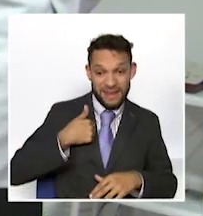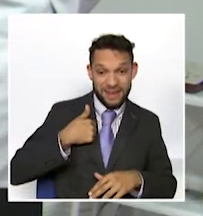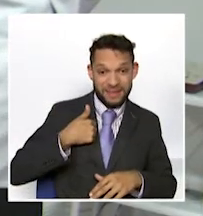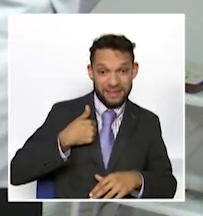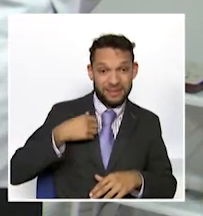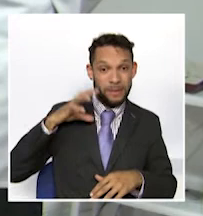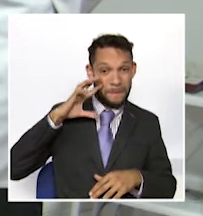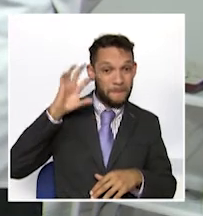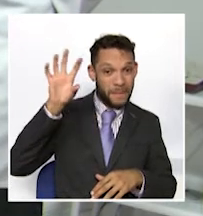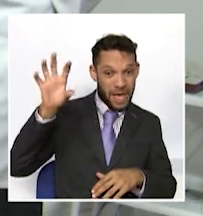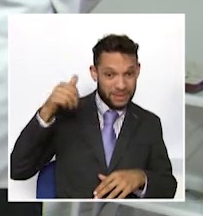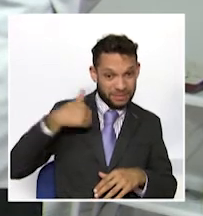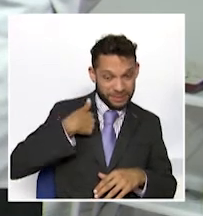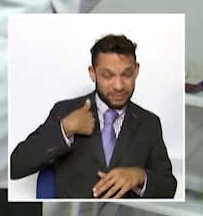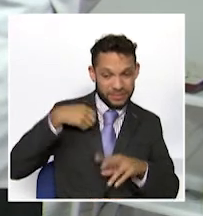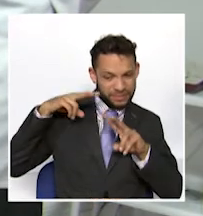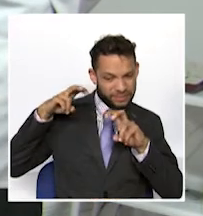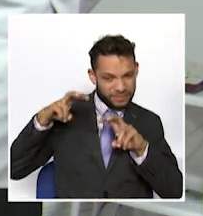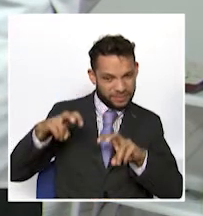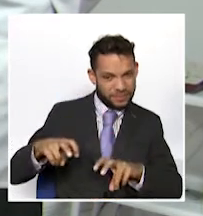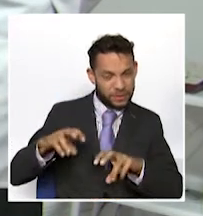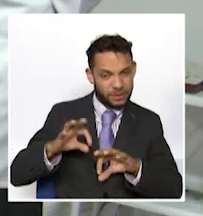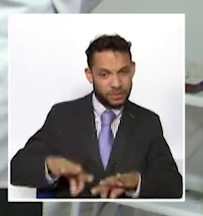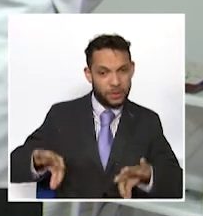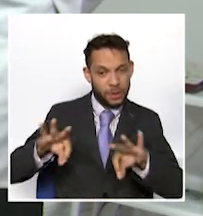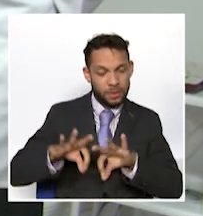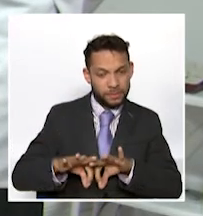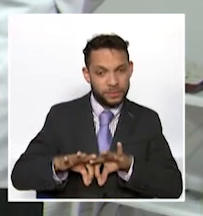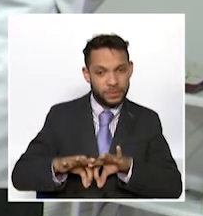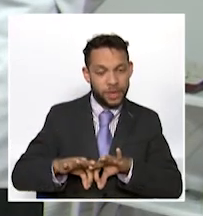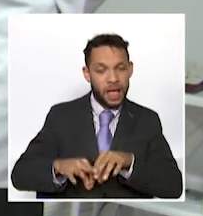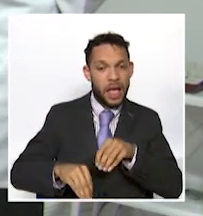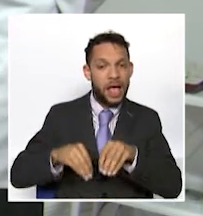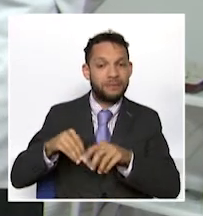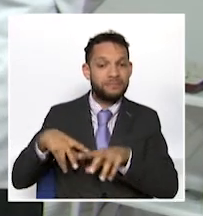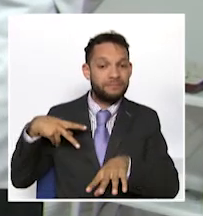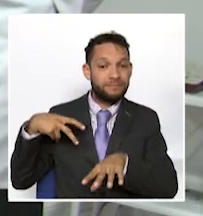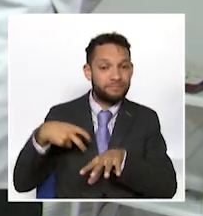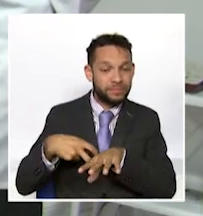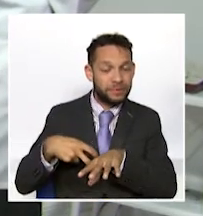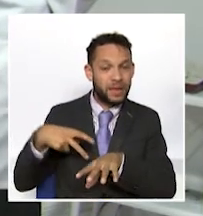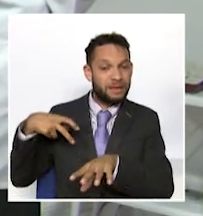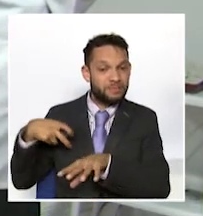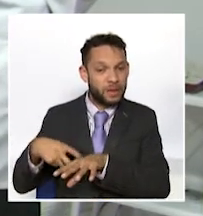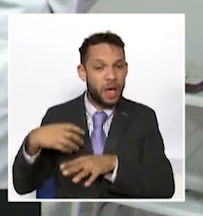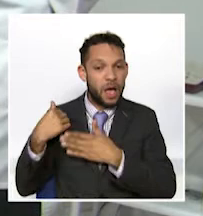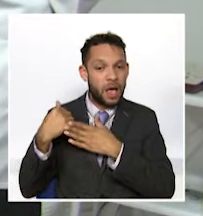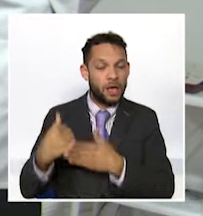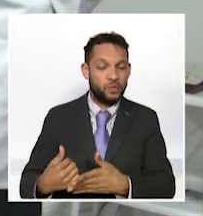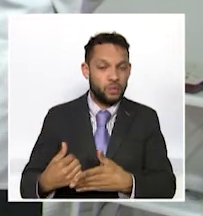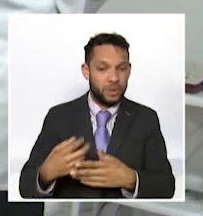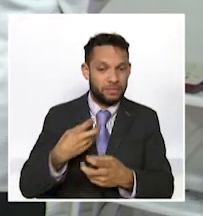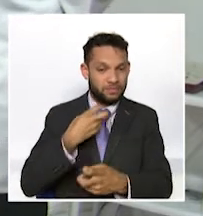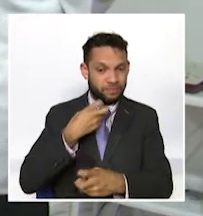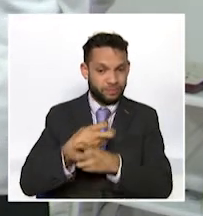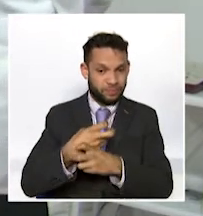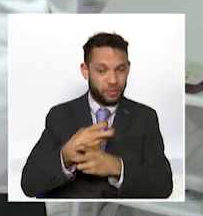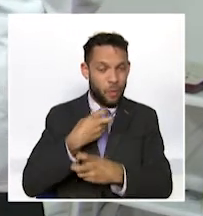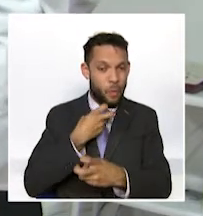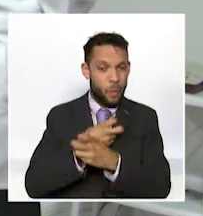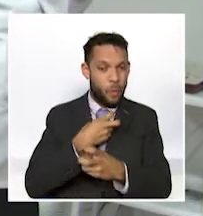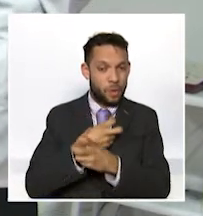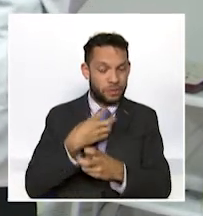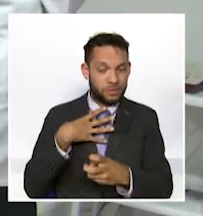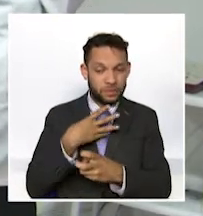que tiene que ver con liberación de las fascias a través de presión cubital. Básicamente lo que hacemos